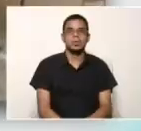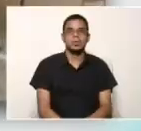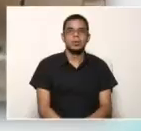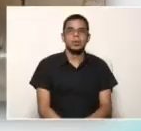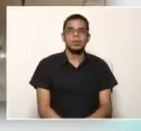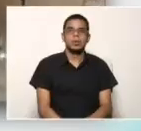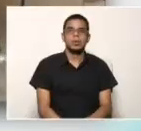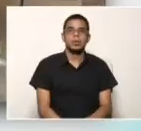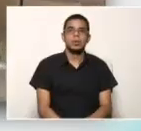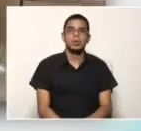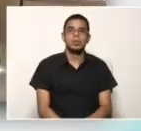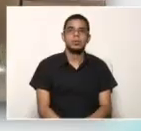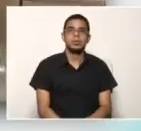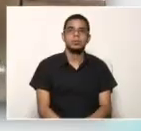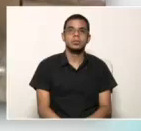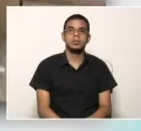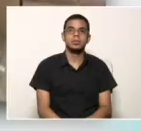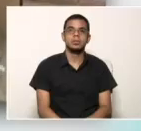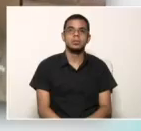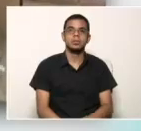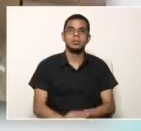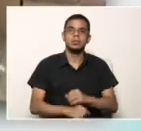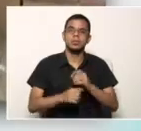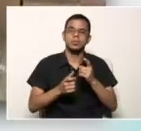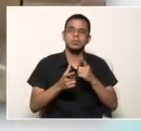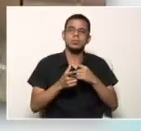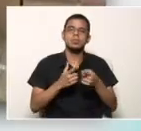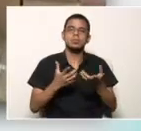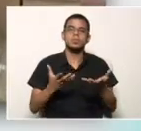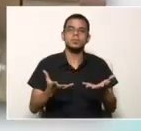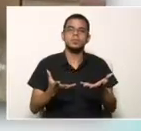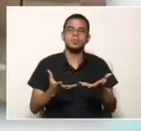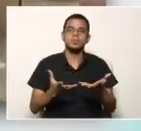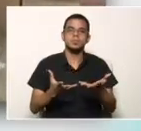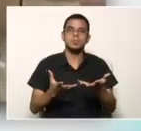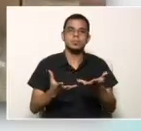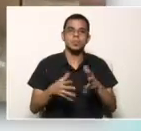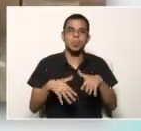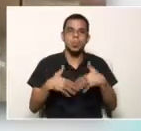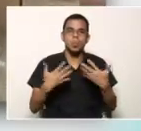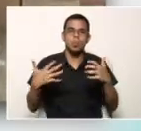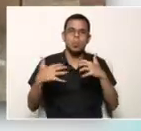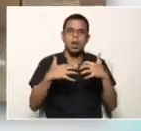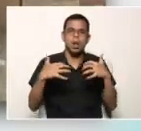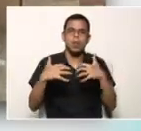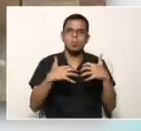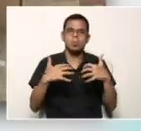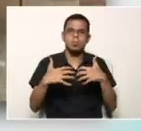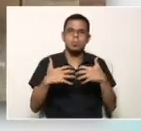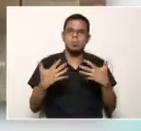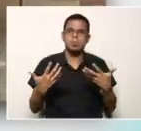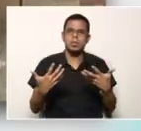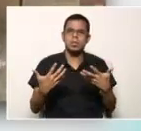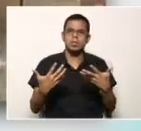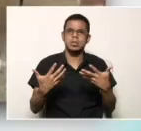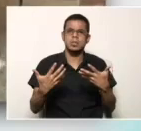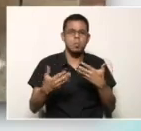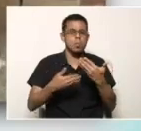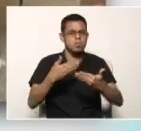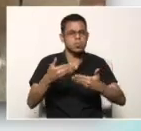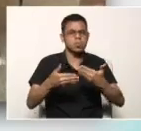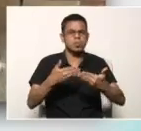Reflexionando, sí, si me encuentro en mis recuerdos, qué batalla aquella la fui moldeando poco a